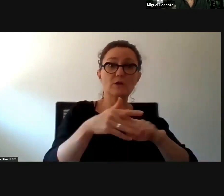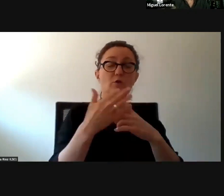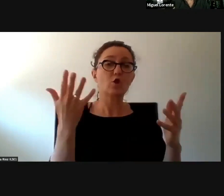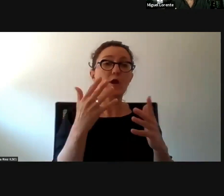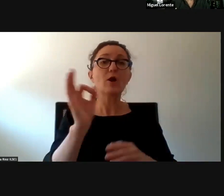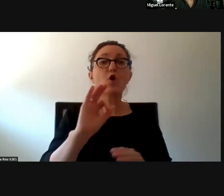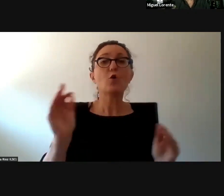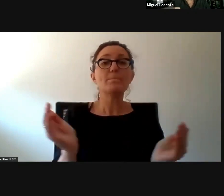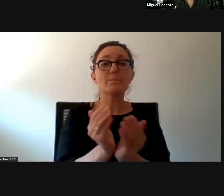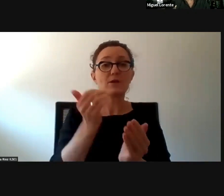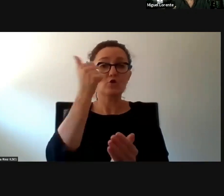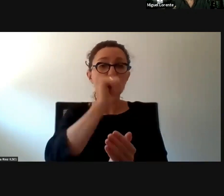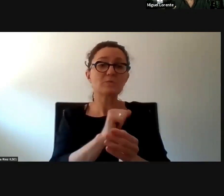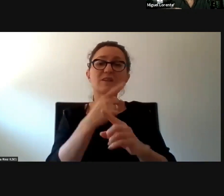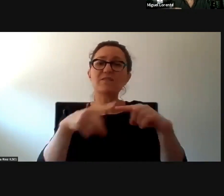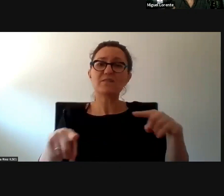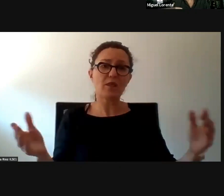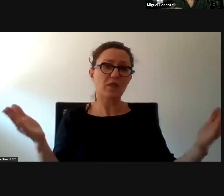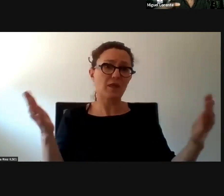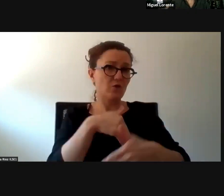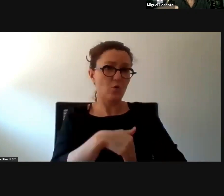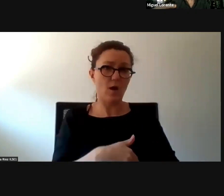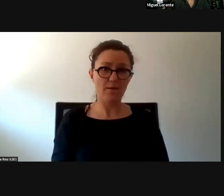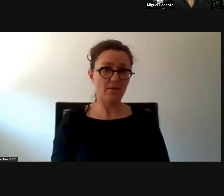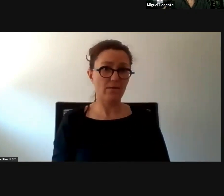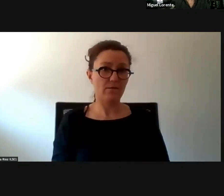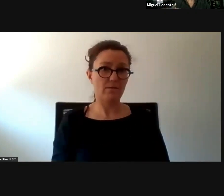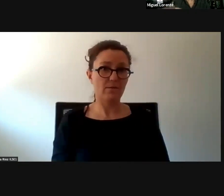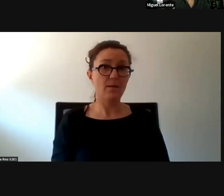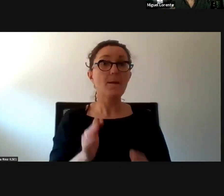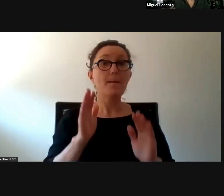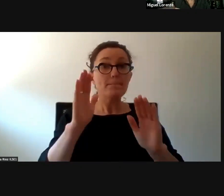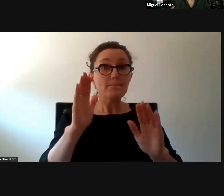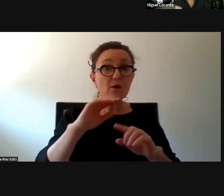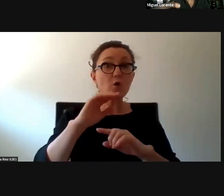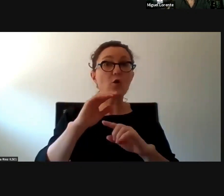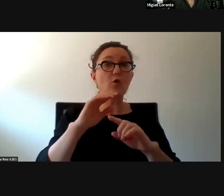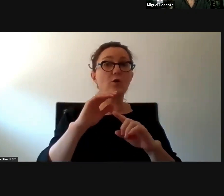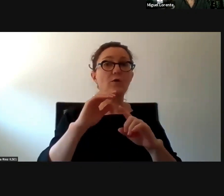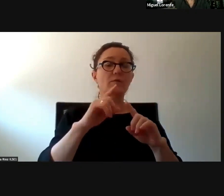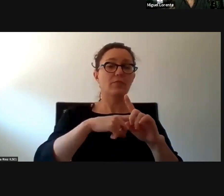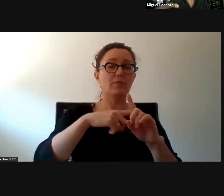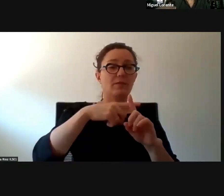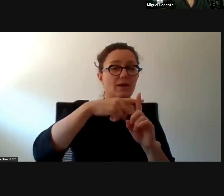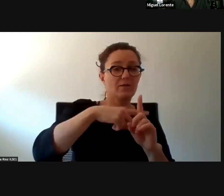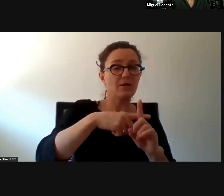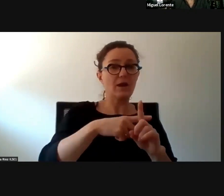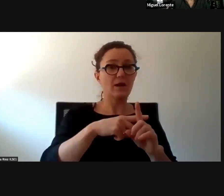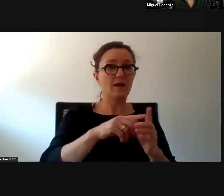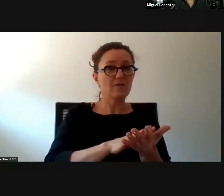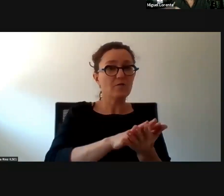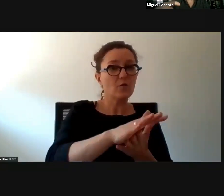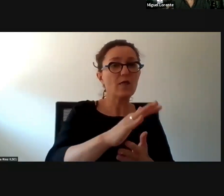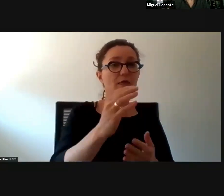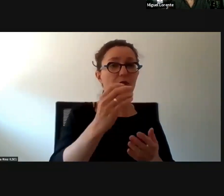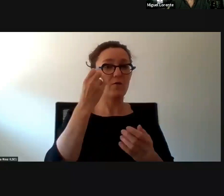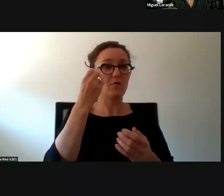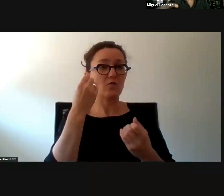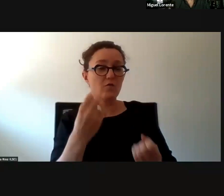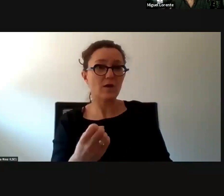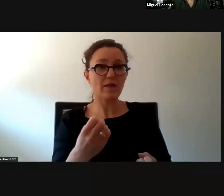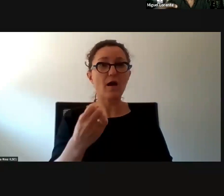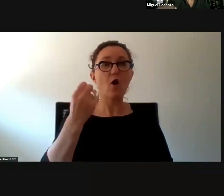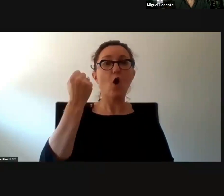diferencia en el significado. Sí la hay en el grado de fuerza utilizado, en el grado de influencia, en el grado de poder utilizado.